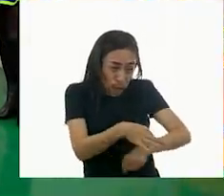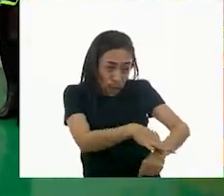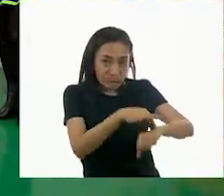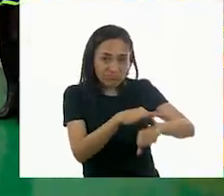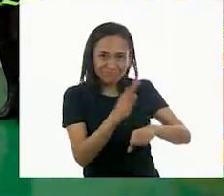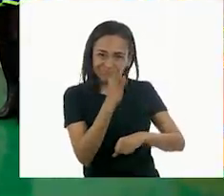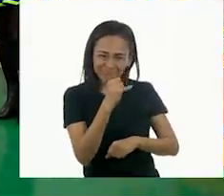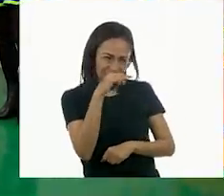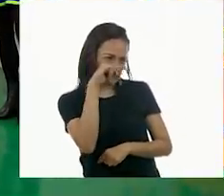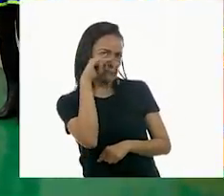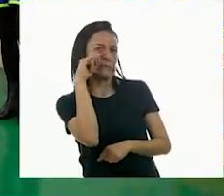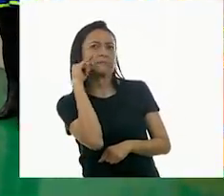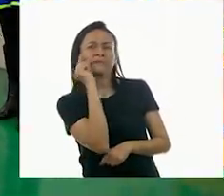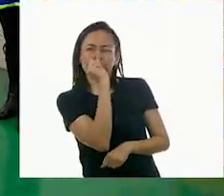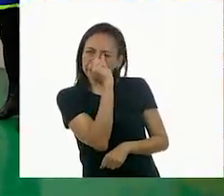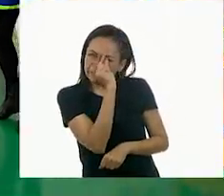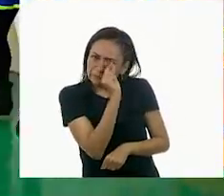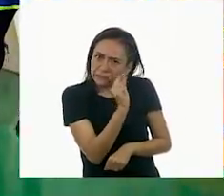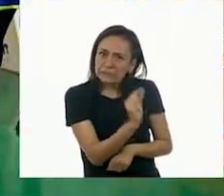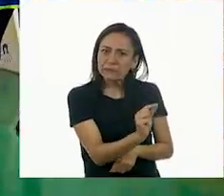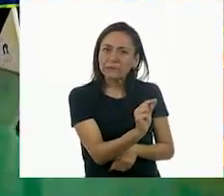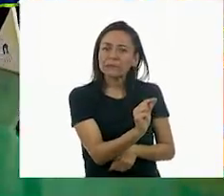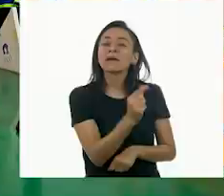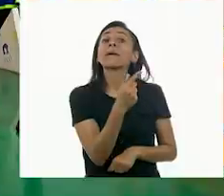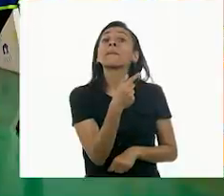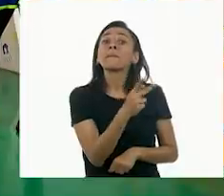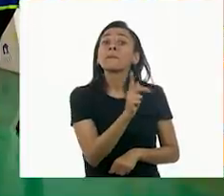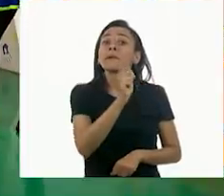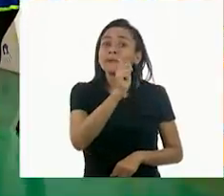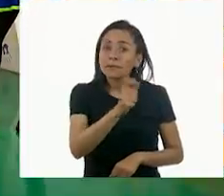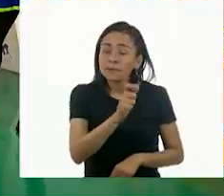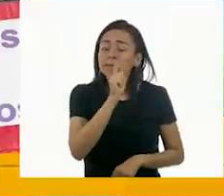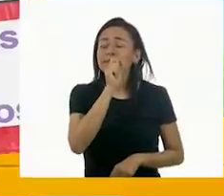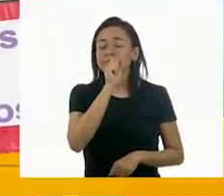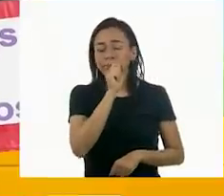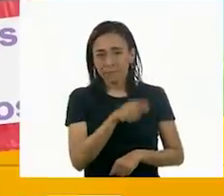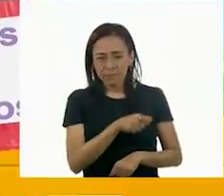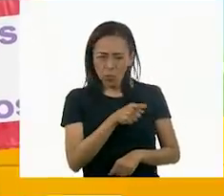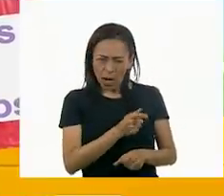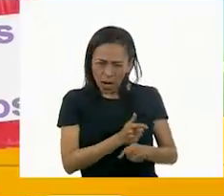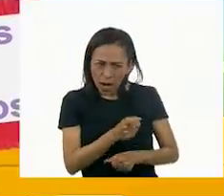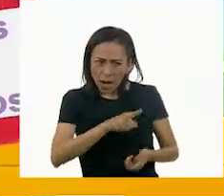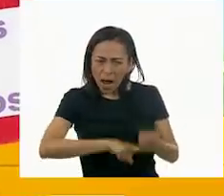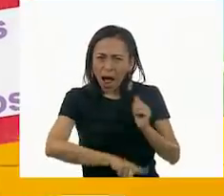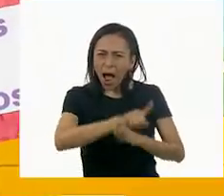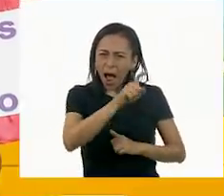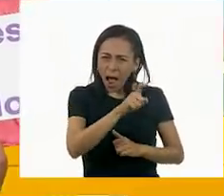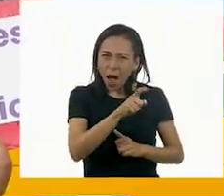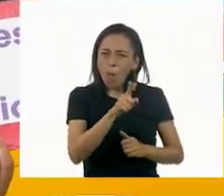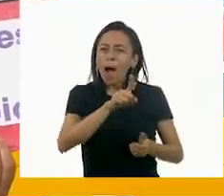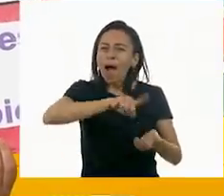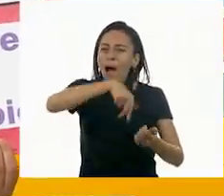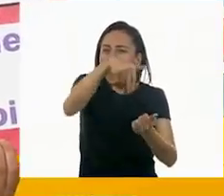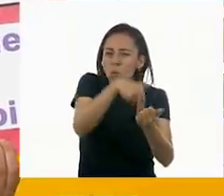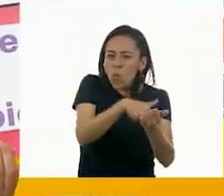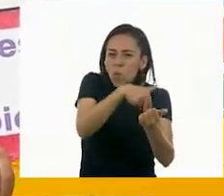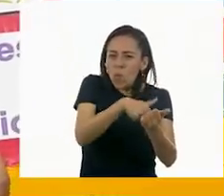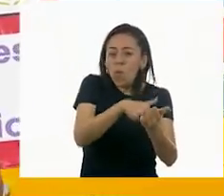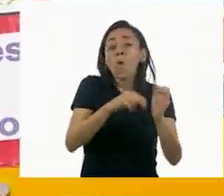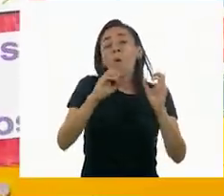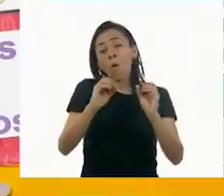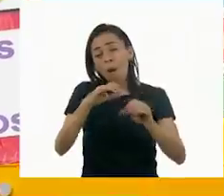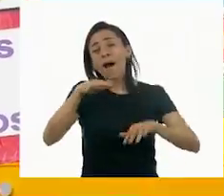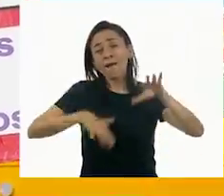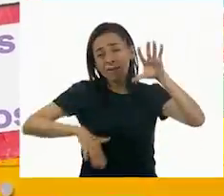Existen acumulados en los espacios donde hay humedad o donde se encuentran los alimentos. De